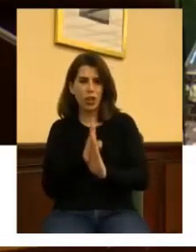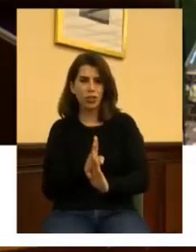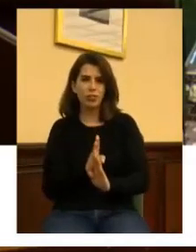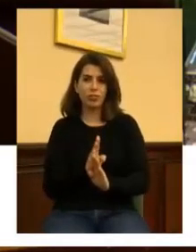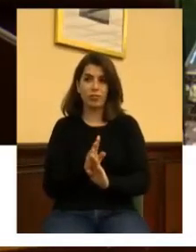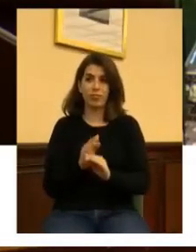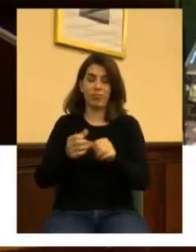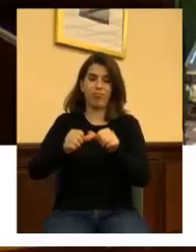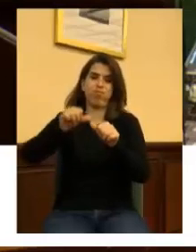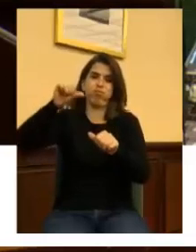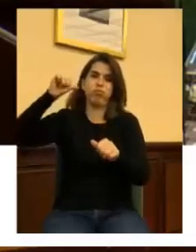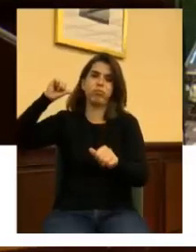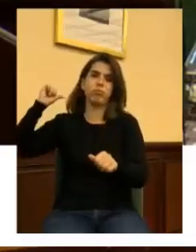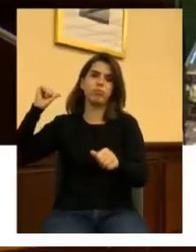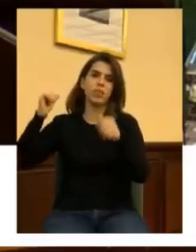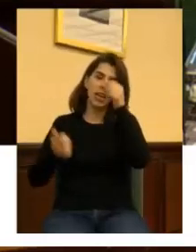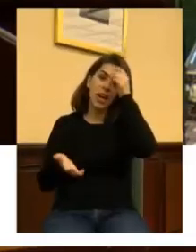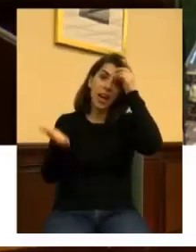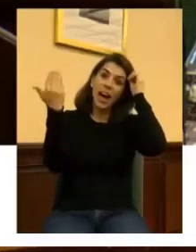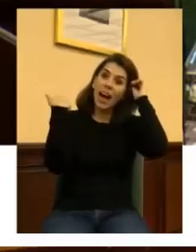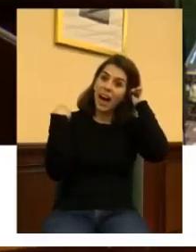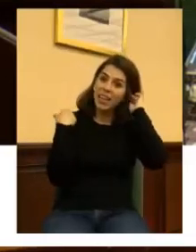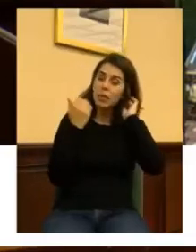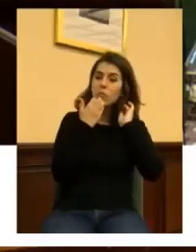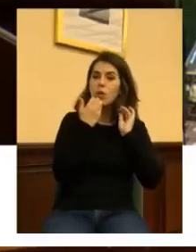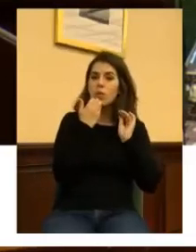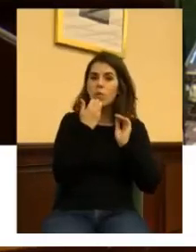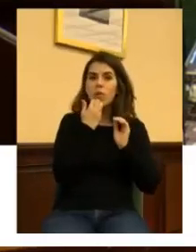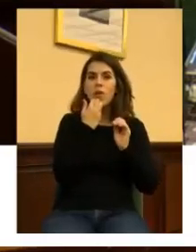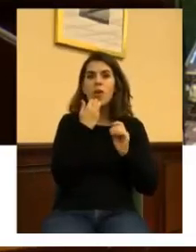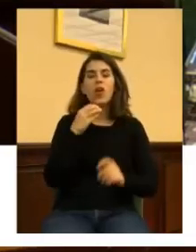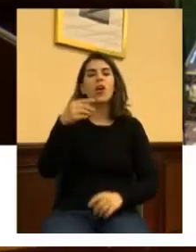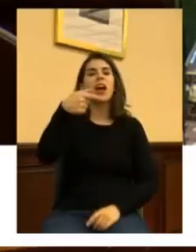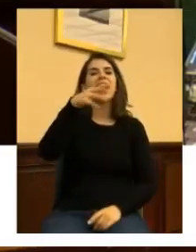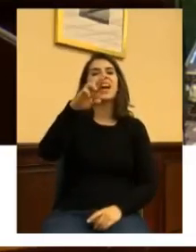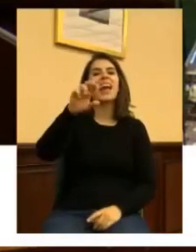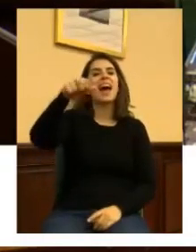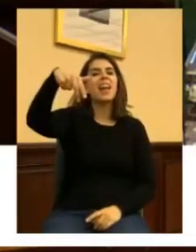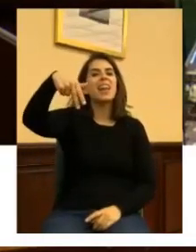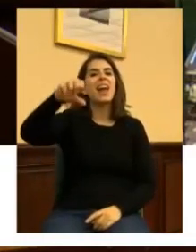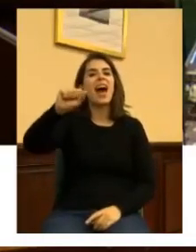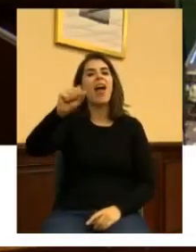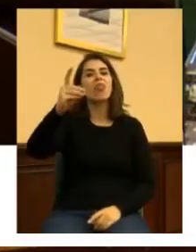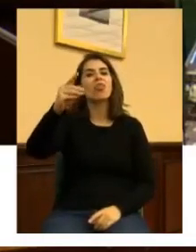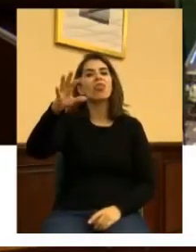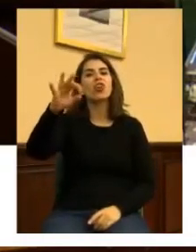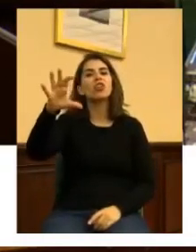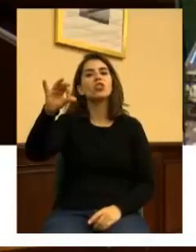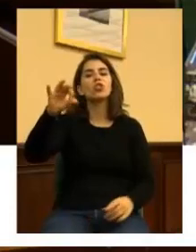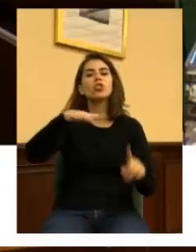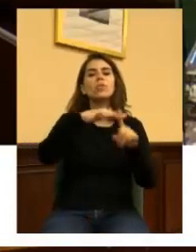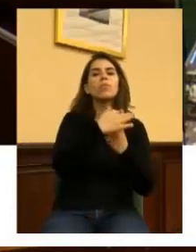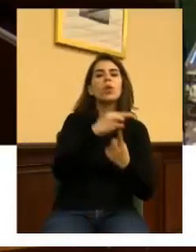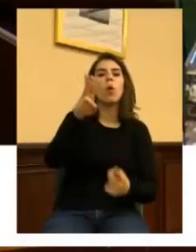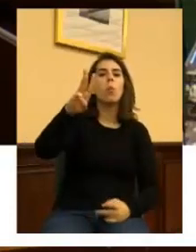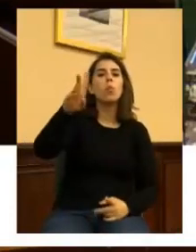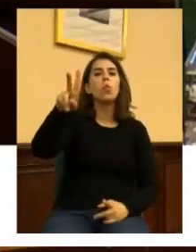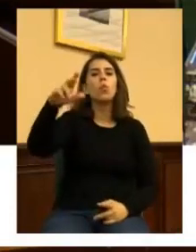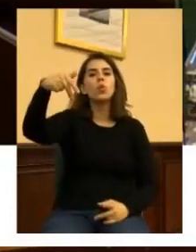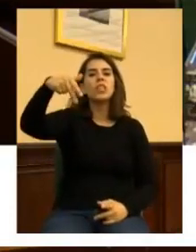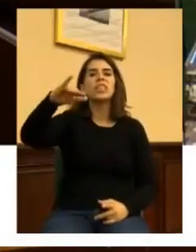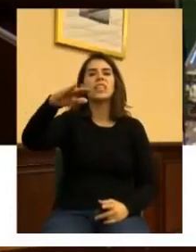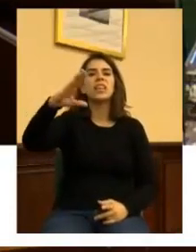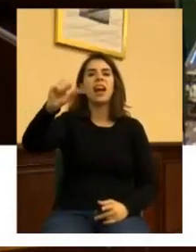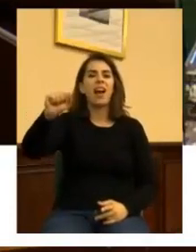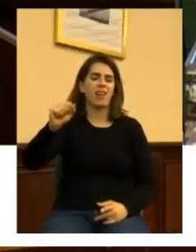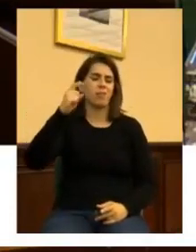hablaba antes del ejemplo, que es muy paradigmático, de Francisco Granados y la Púnica. Pero además es